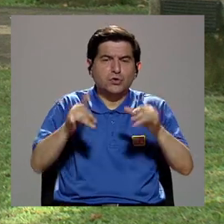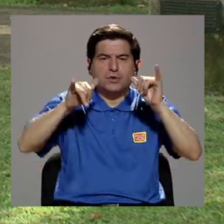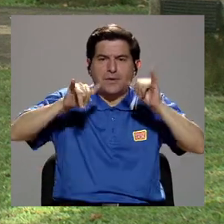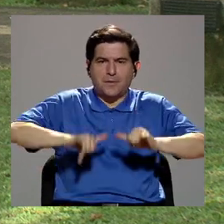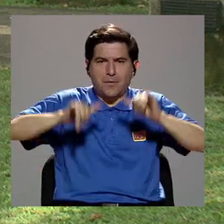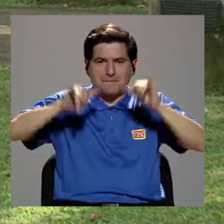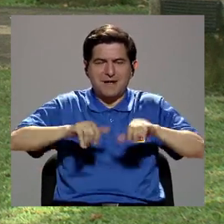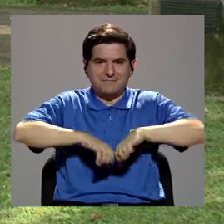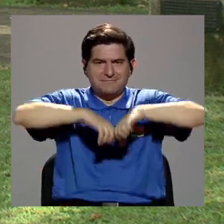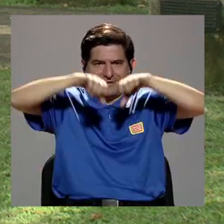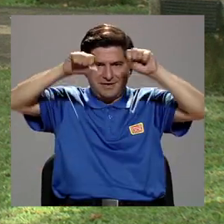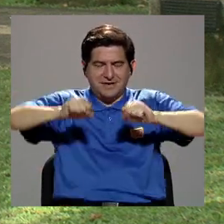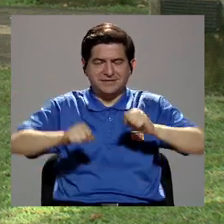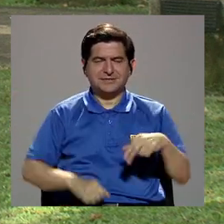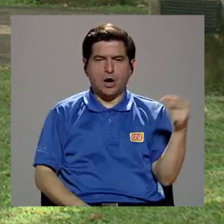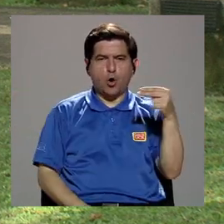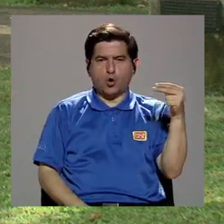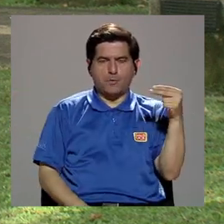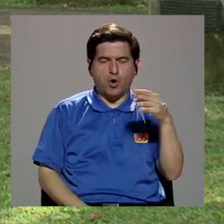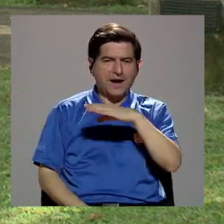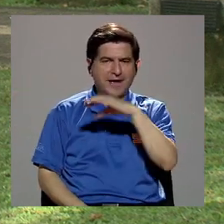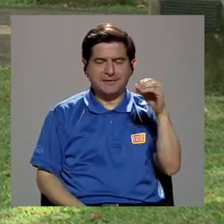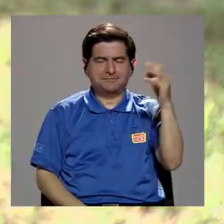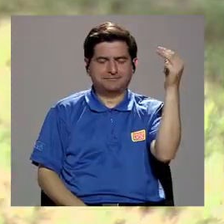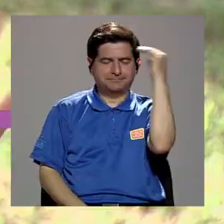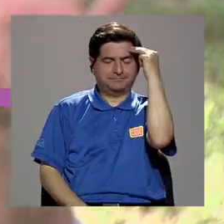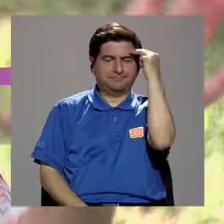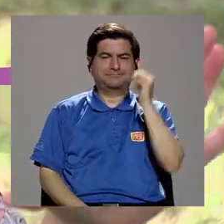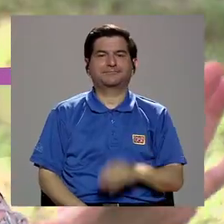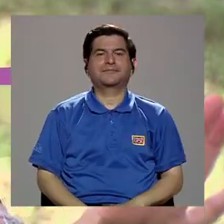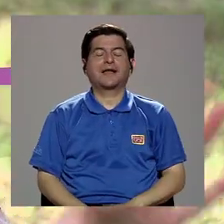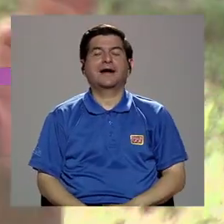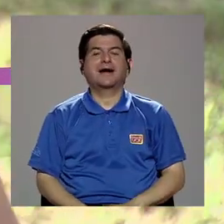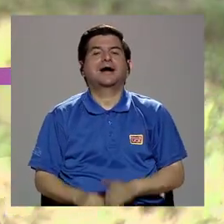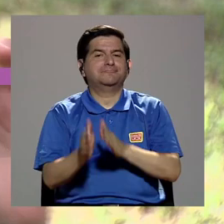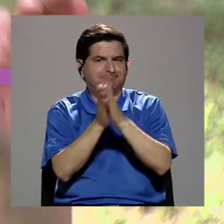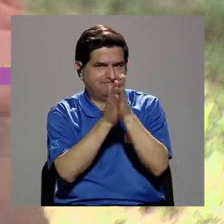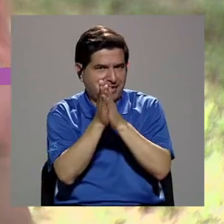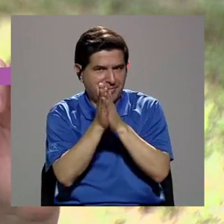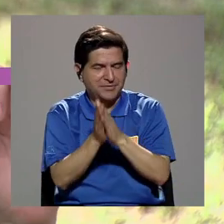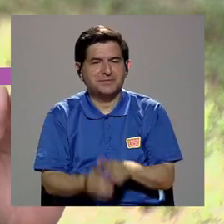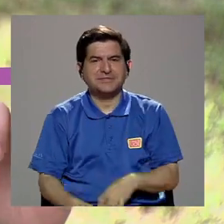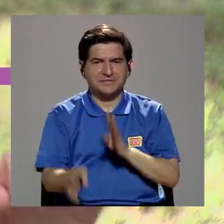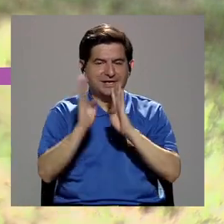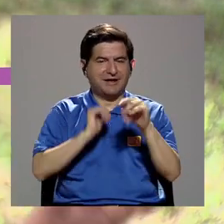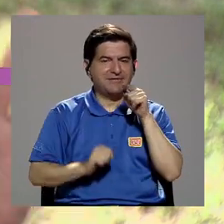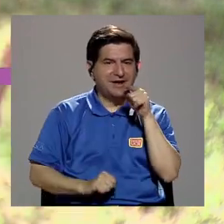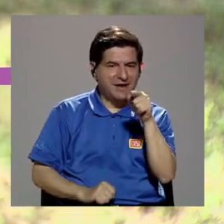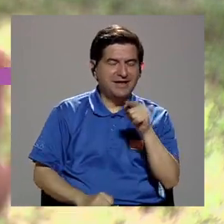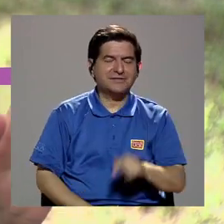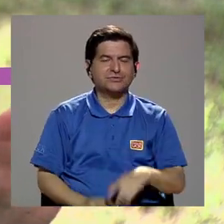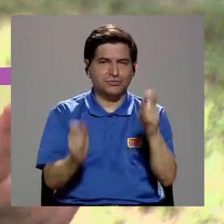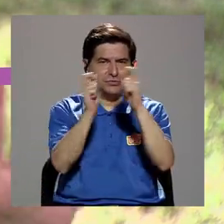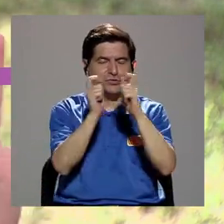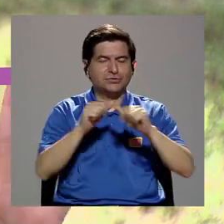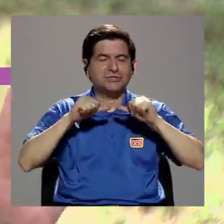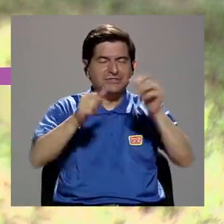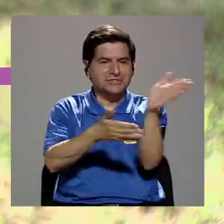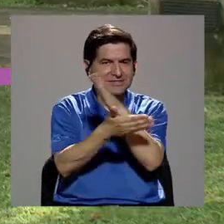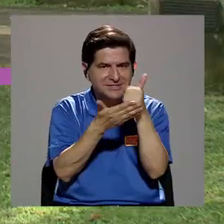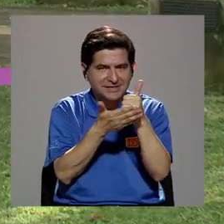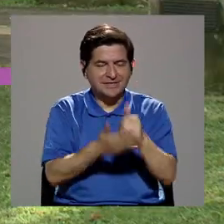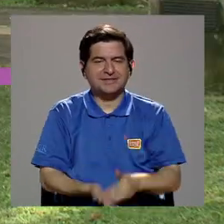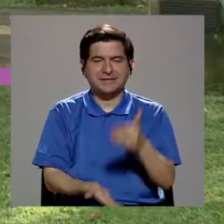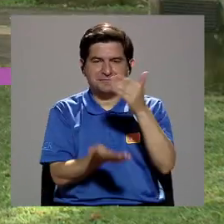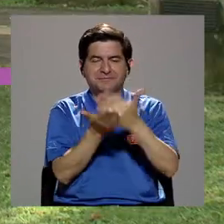mantenemos nuestro sistema hormonal y nuestro sistema mental. Ok, vamos a aprovechar y vamos a conversar de esos otros puntos en el siguiente segmento. Vamos a